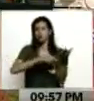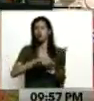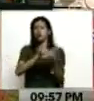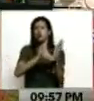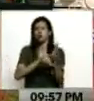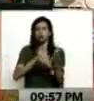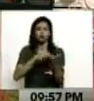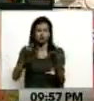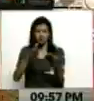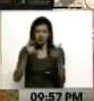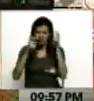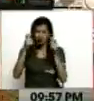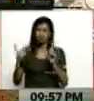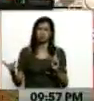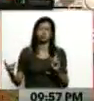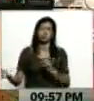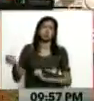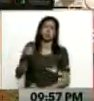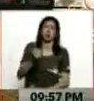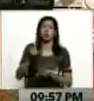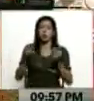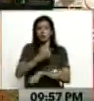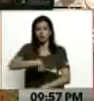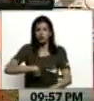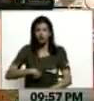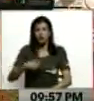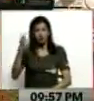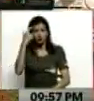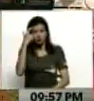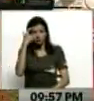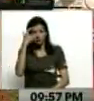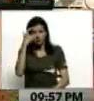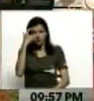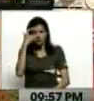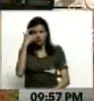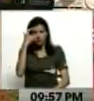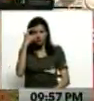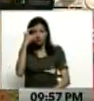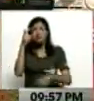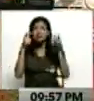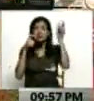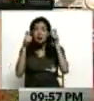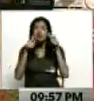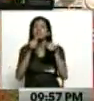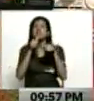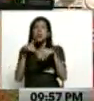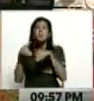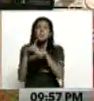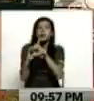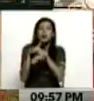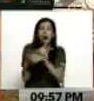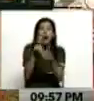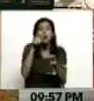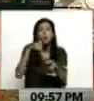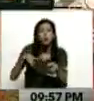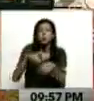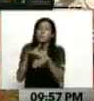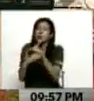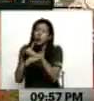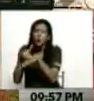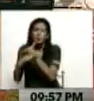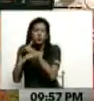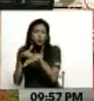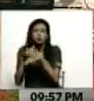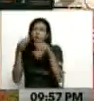pedido perdón a este pueblo por lo que hizo sabes quién si le pidió perdón Chávez no una vez mil veces le pidió Perdón al pueblo por